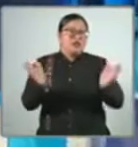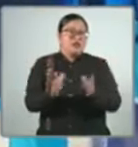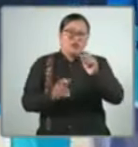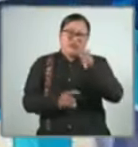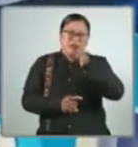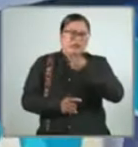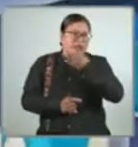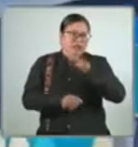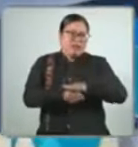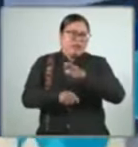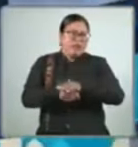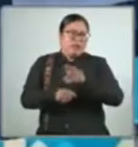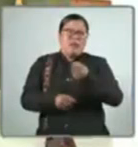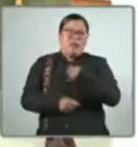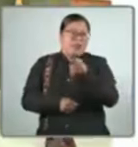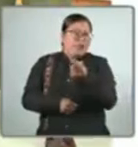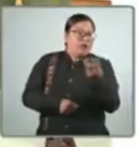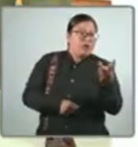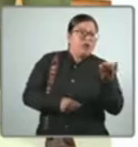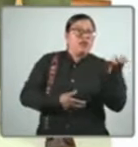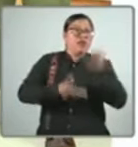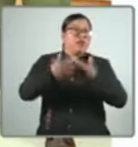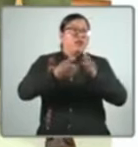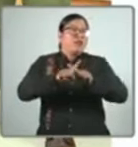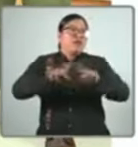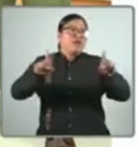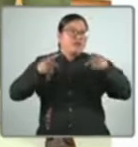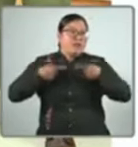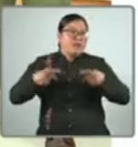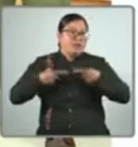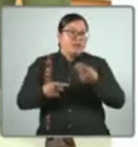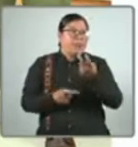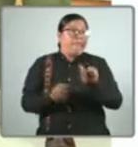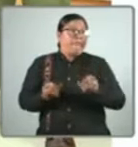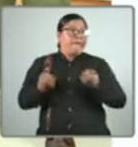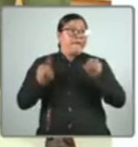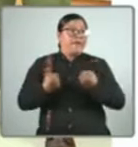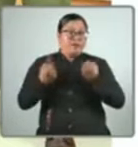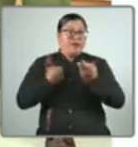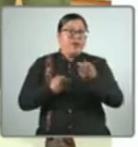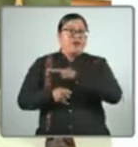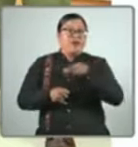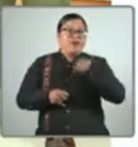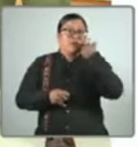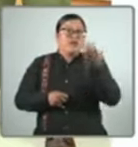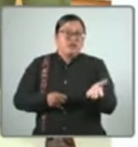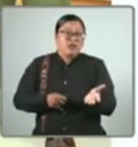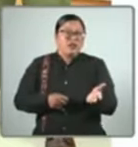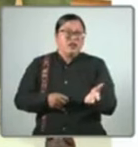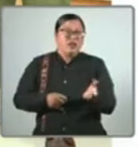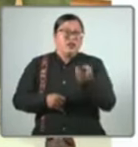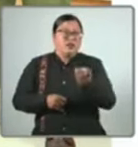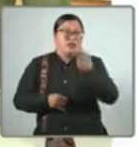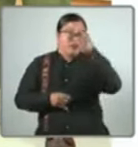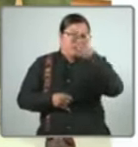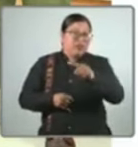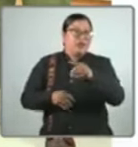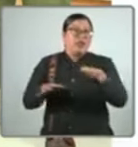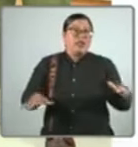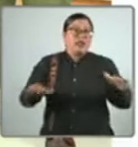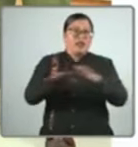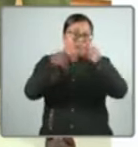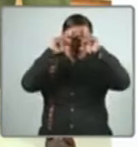dicho, van siendo unos y regresan siendo otros jóvenes. Estos jóvenes, lo que nosotros buscamos también y pretendemos, es que cambien